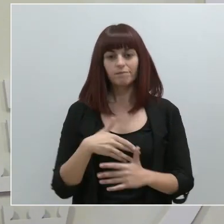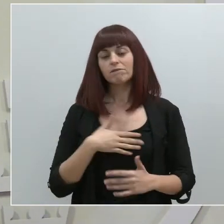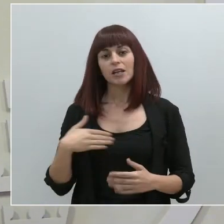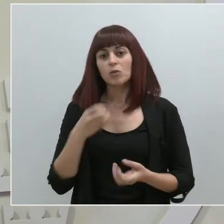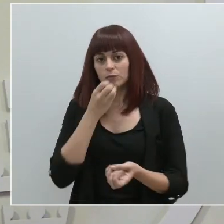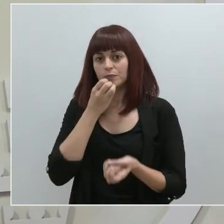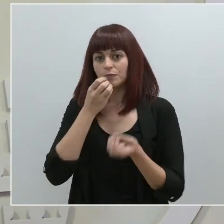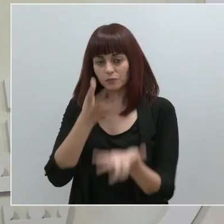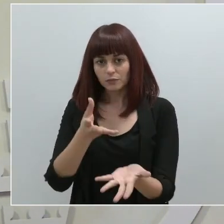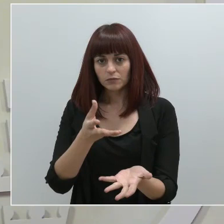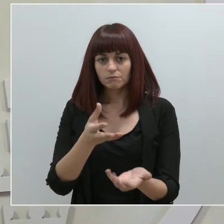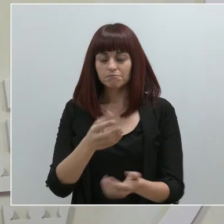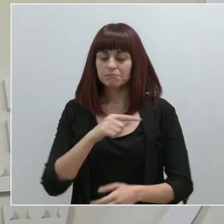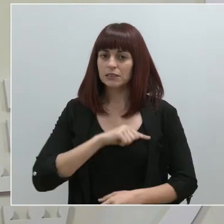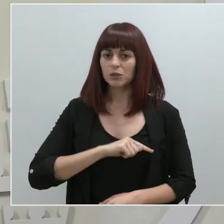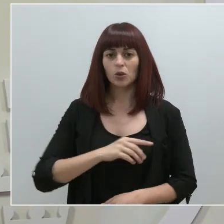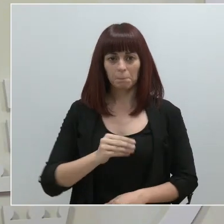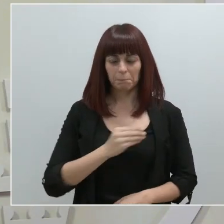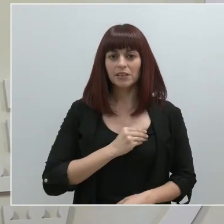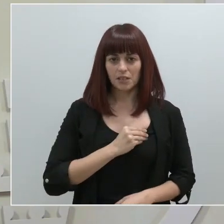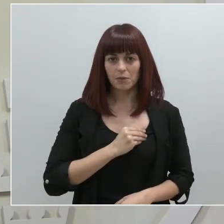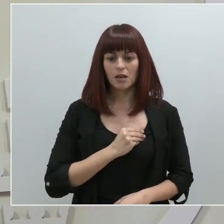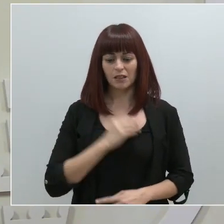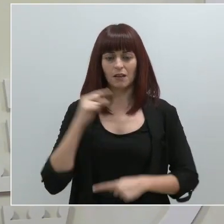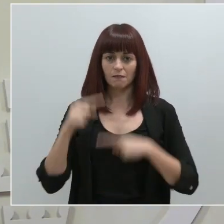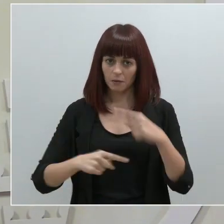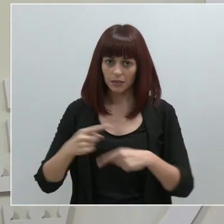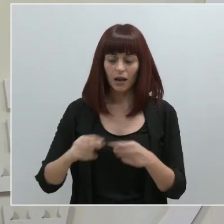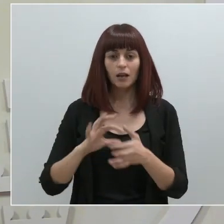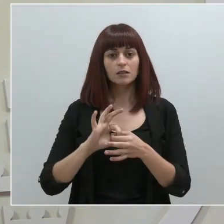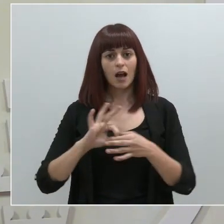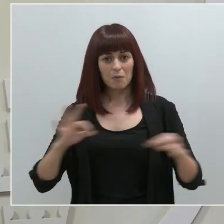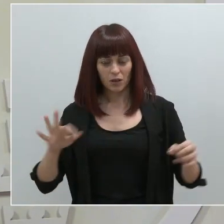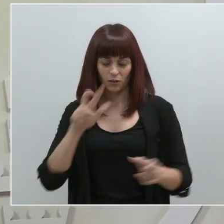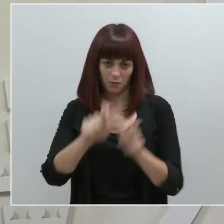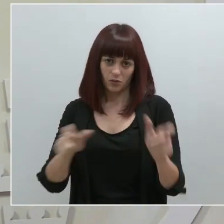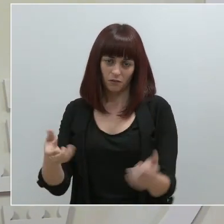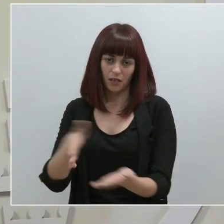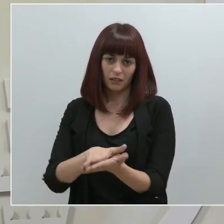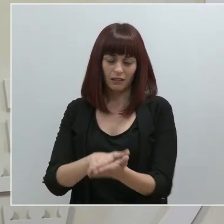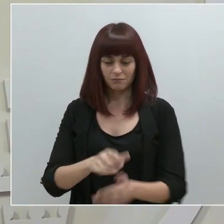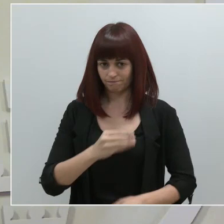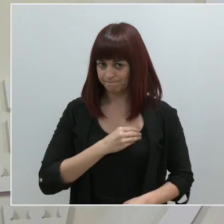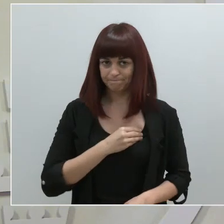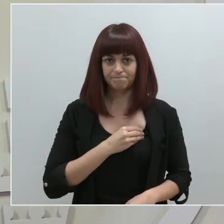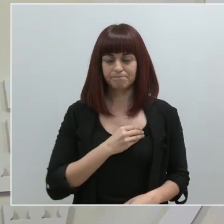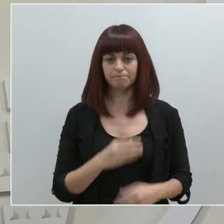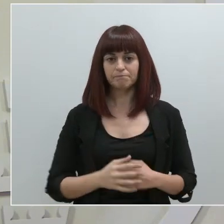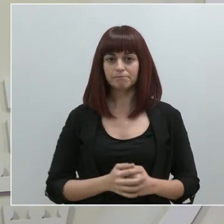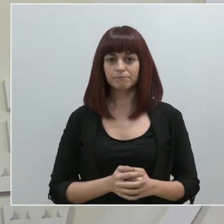trasladar un sentimiento de pésame a los familiares y amigos de todas estas personas.